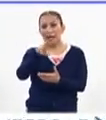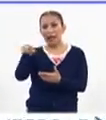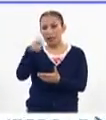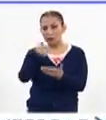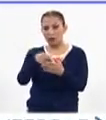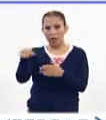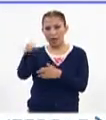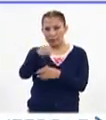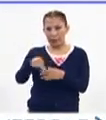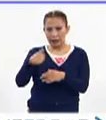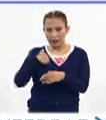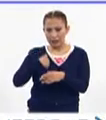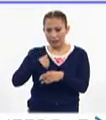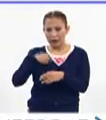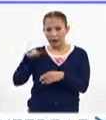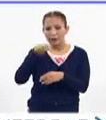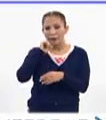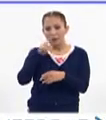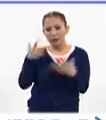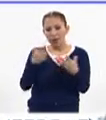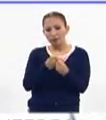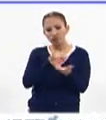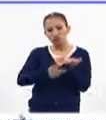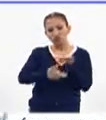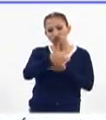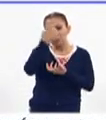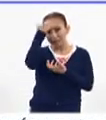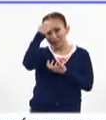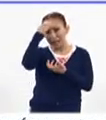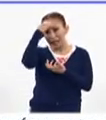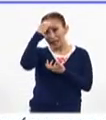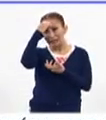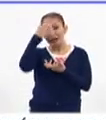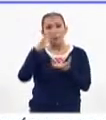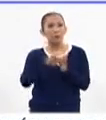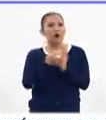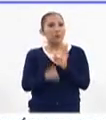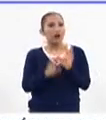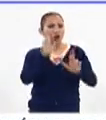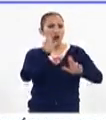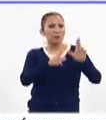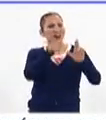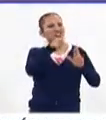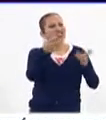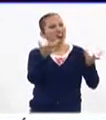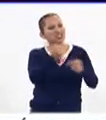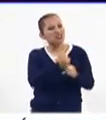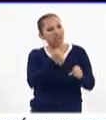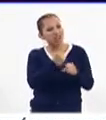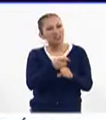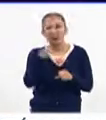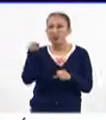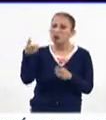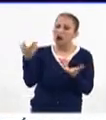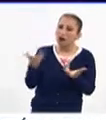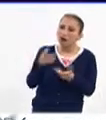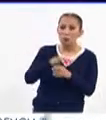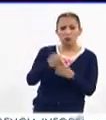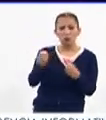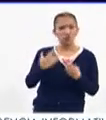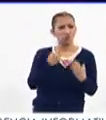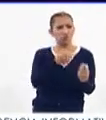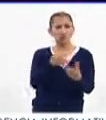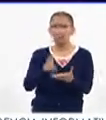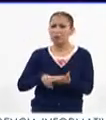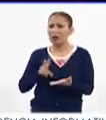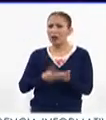en específico, y con ellos también el intercambio de experiencias como en las normales, en las prácticas, fue muy